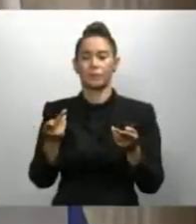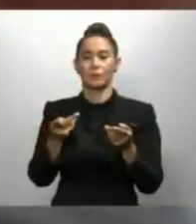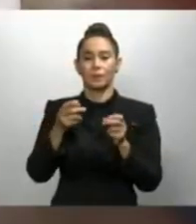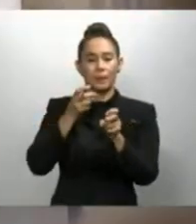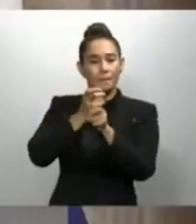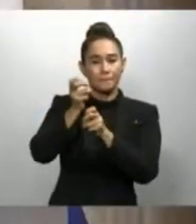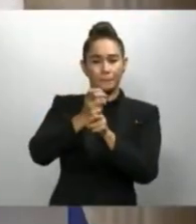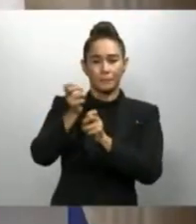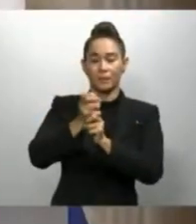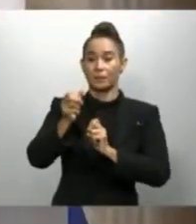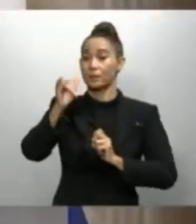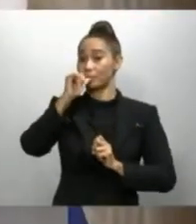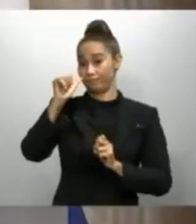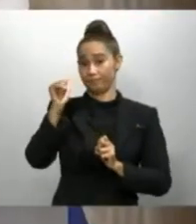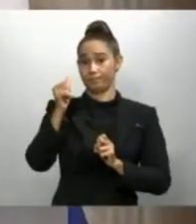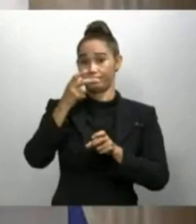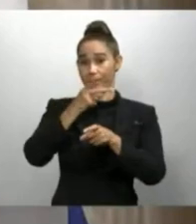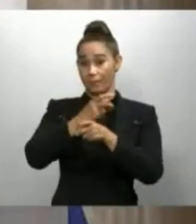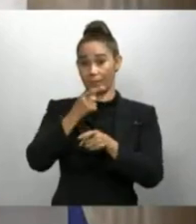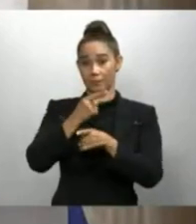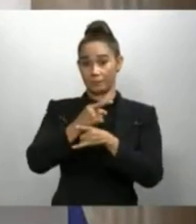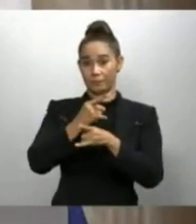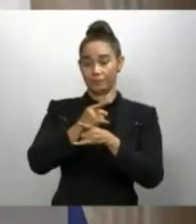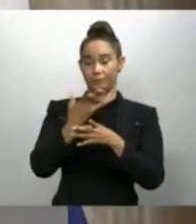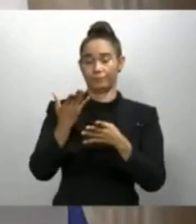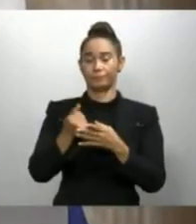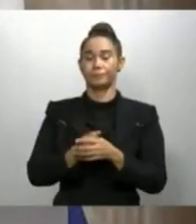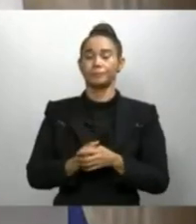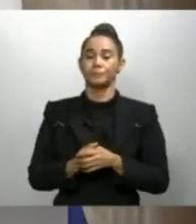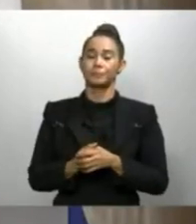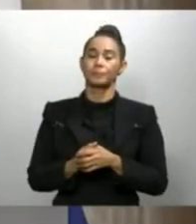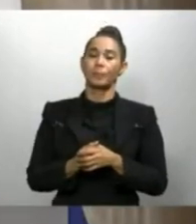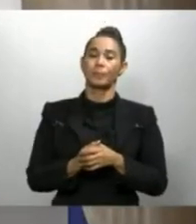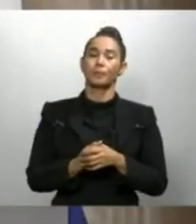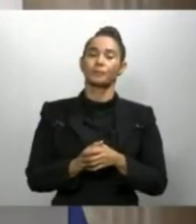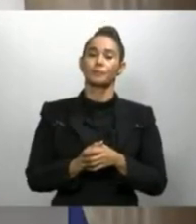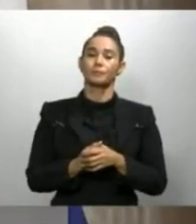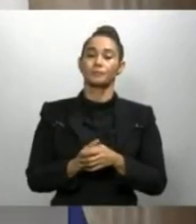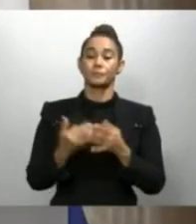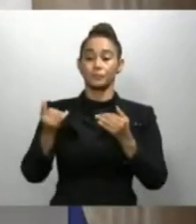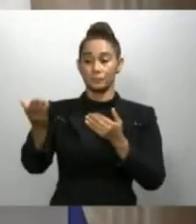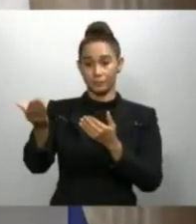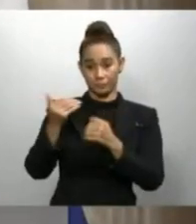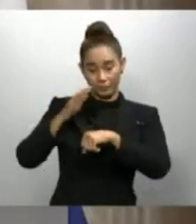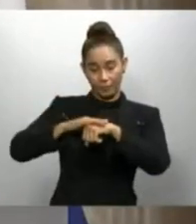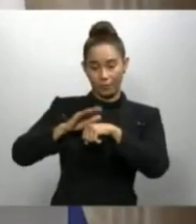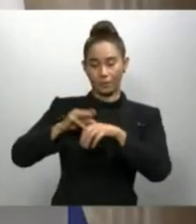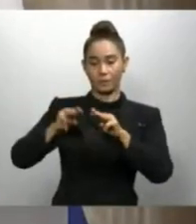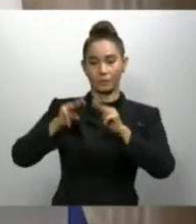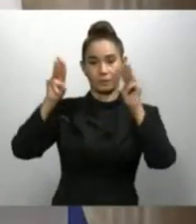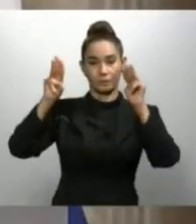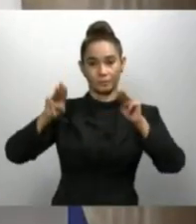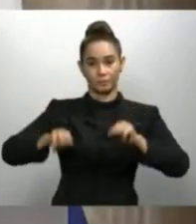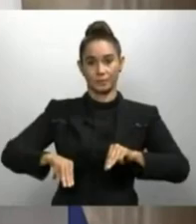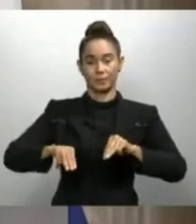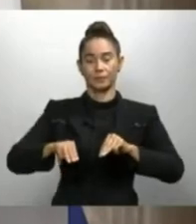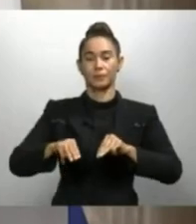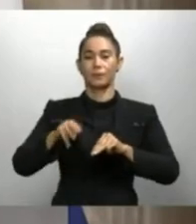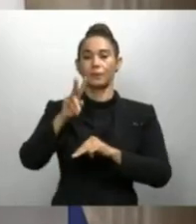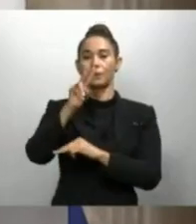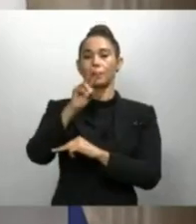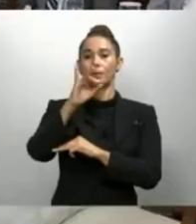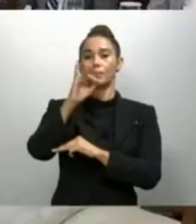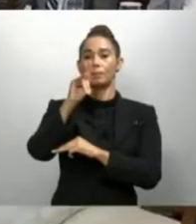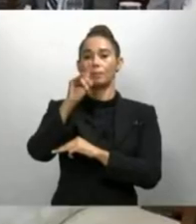riesgo de consumirlas. Acto seguido, invitamos al ministro de Industria, Comercio y MIPIMES, el señor Víctor